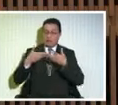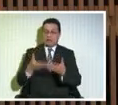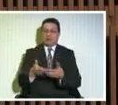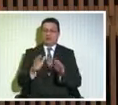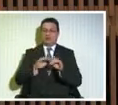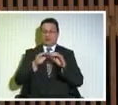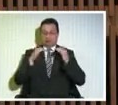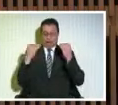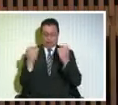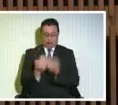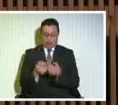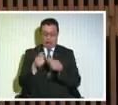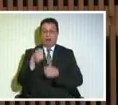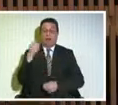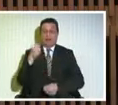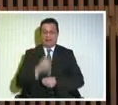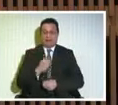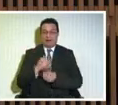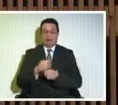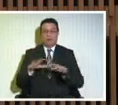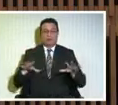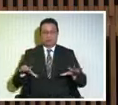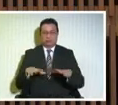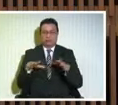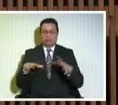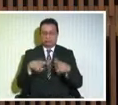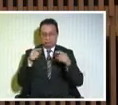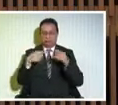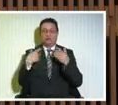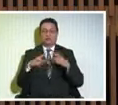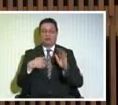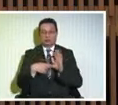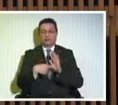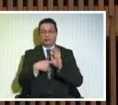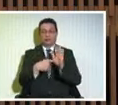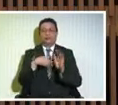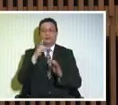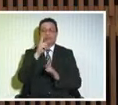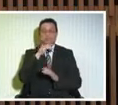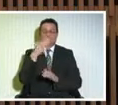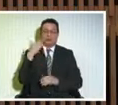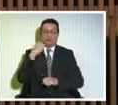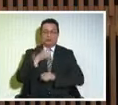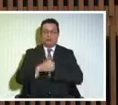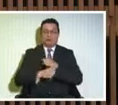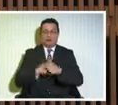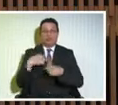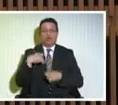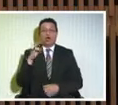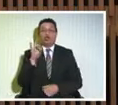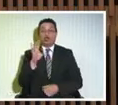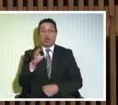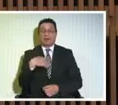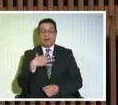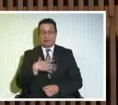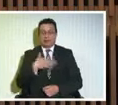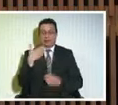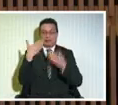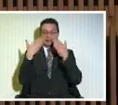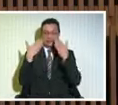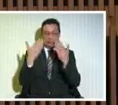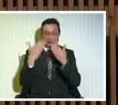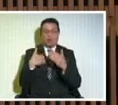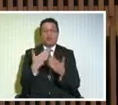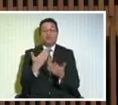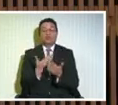el trabajo y el esfuerzo que han demostrado en el último año. Yo simplemente quiero saludarlos, quiero